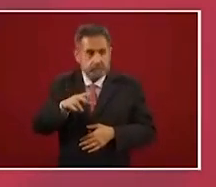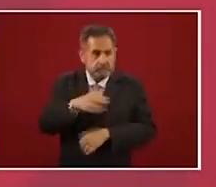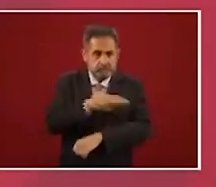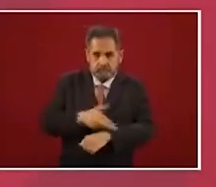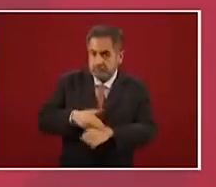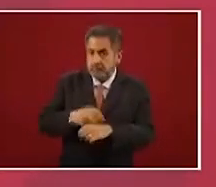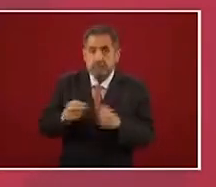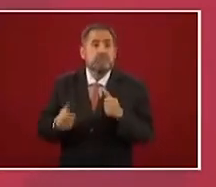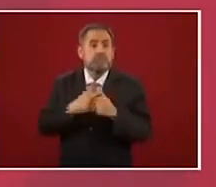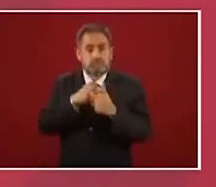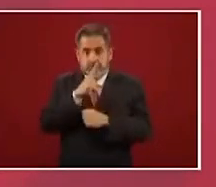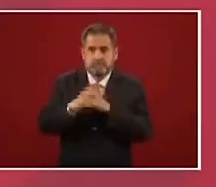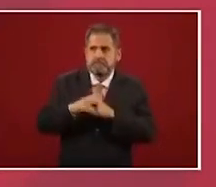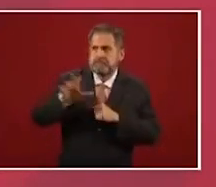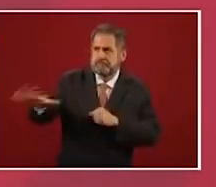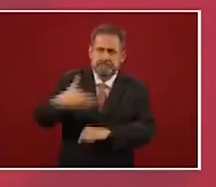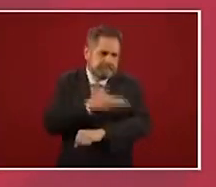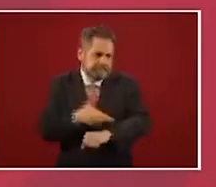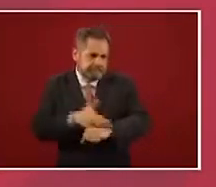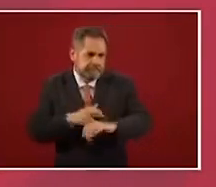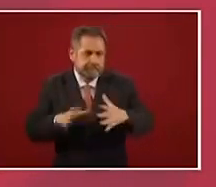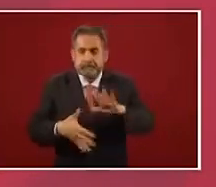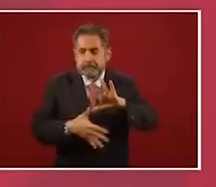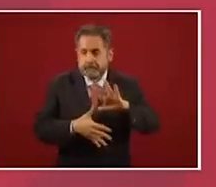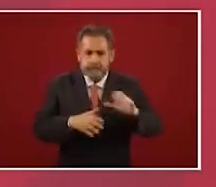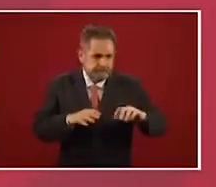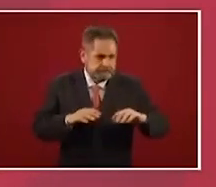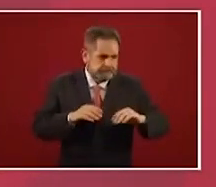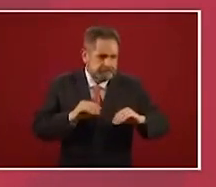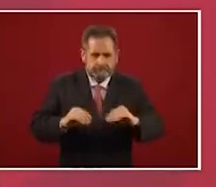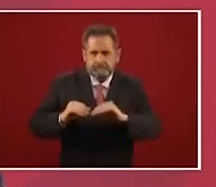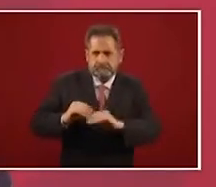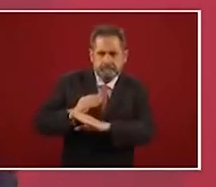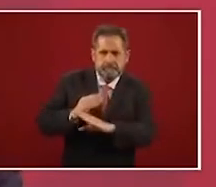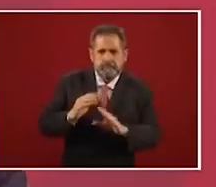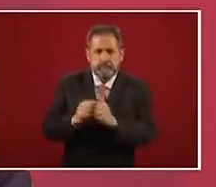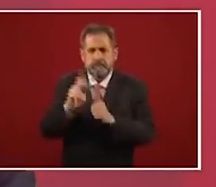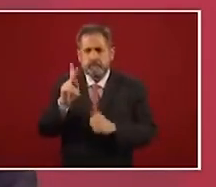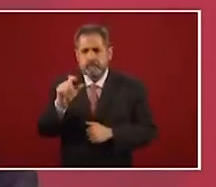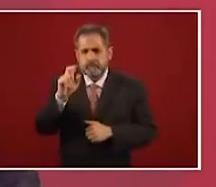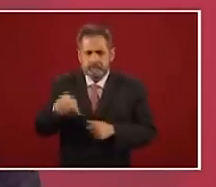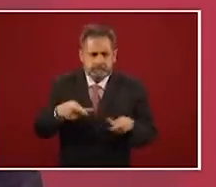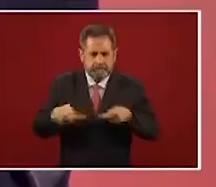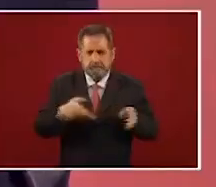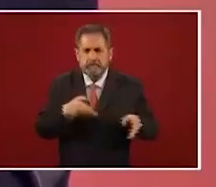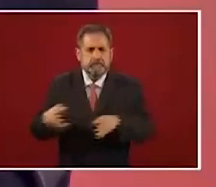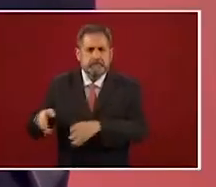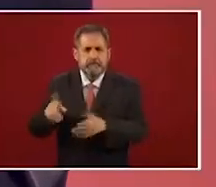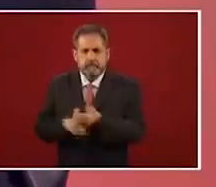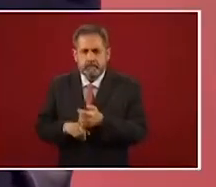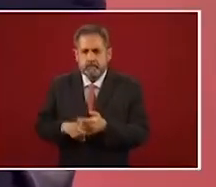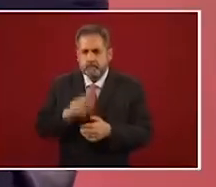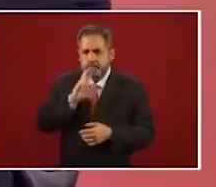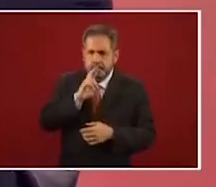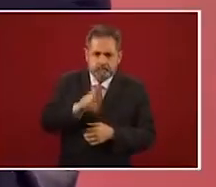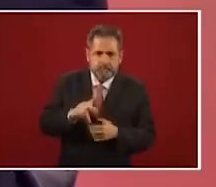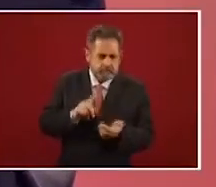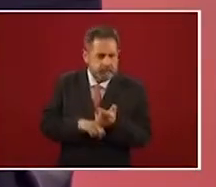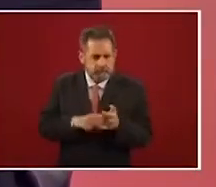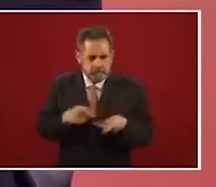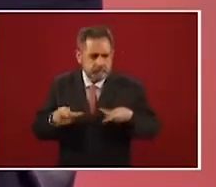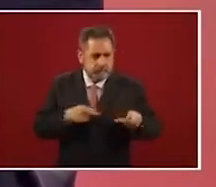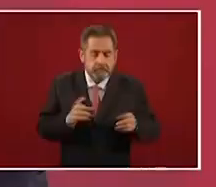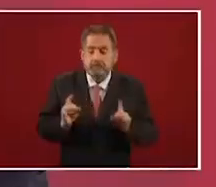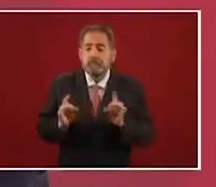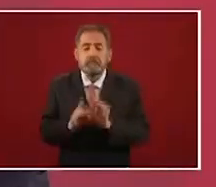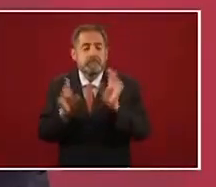fue uno de los primeros países en la región de América que tomó acciones con un plan estructurado de respuesta